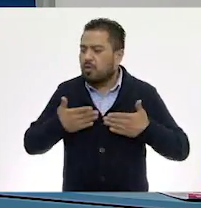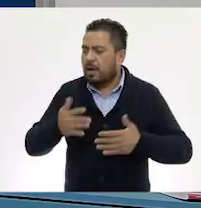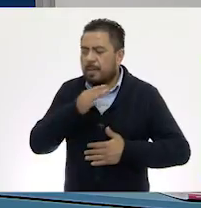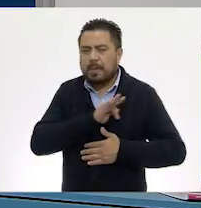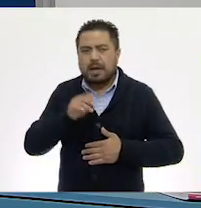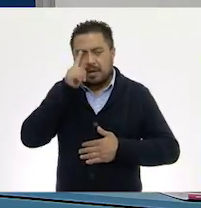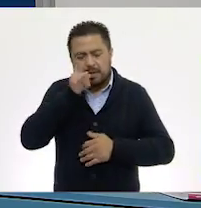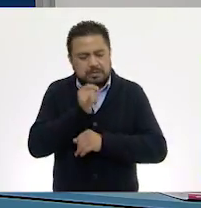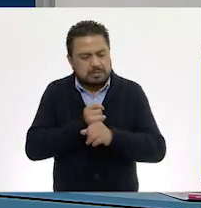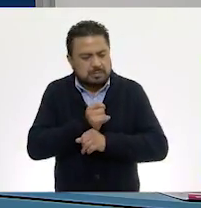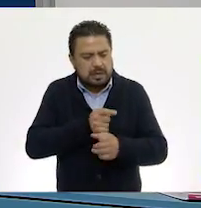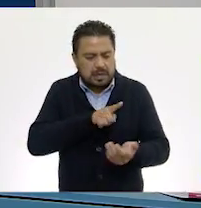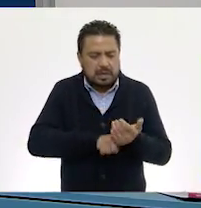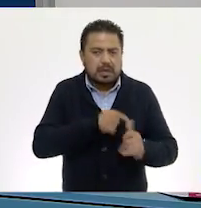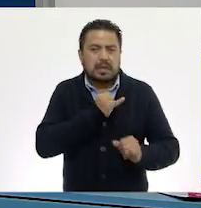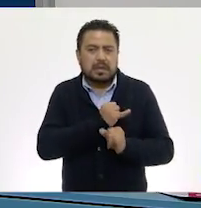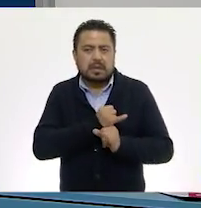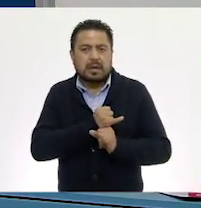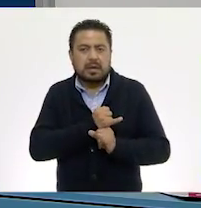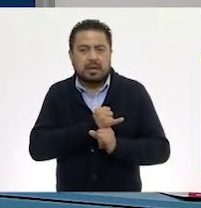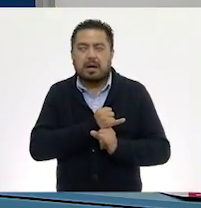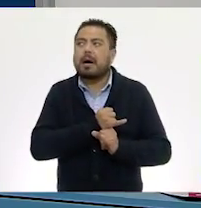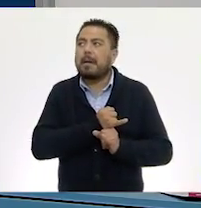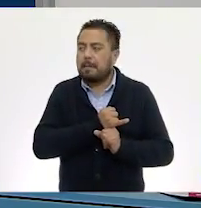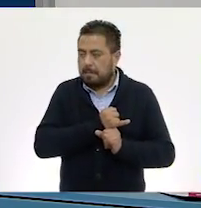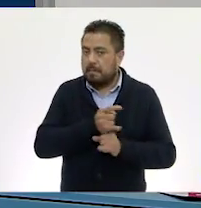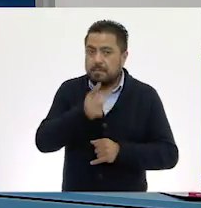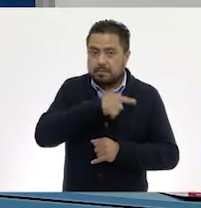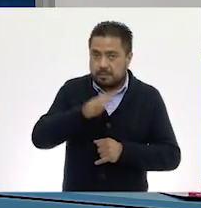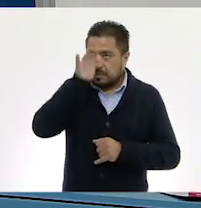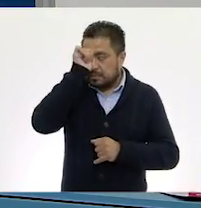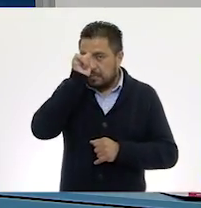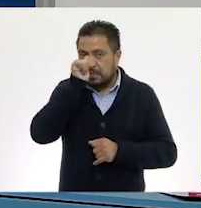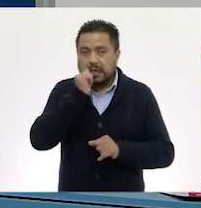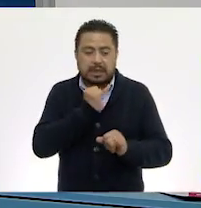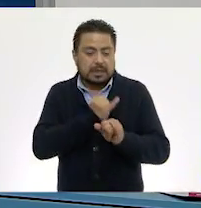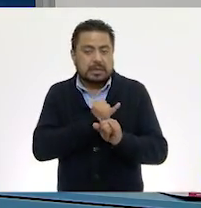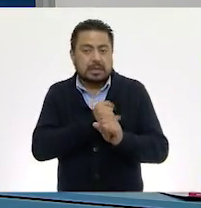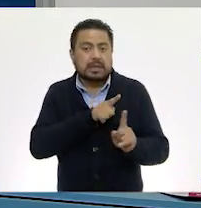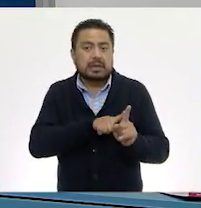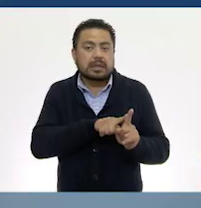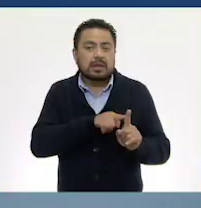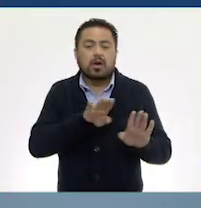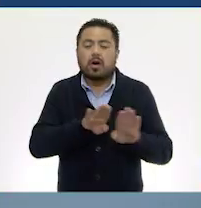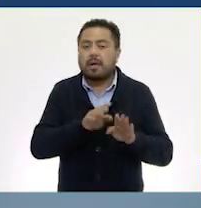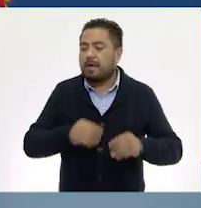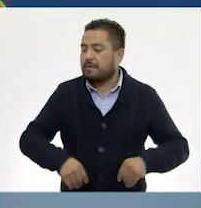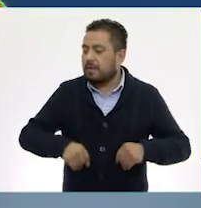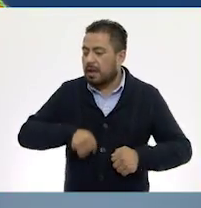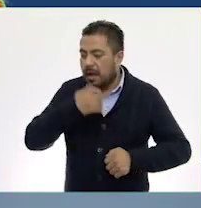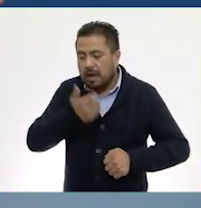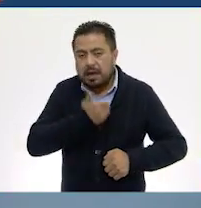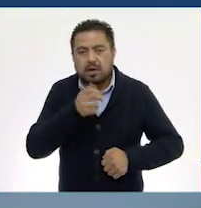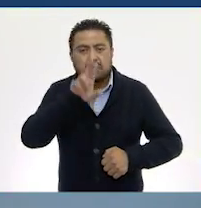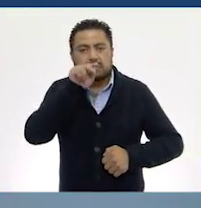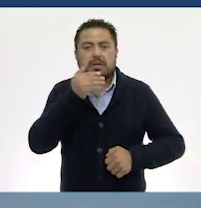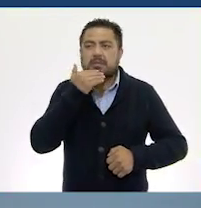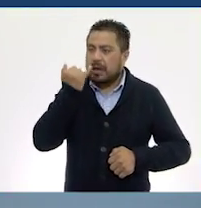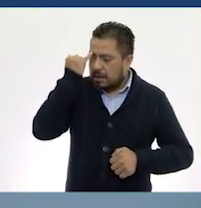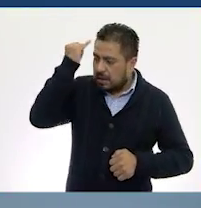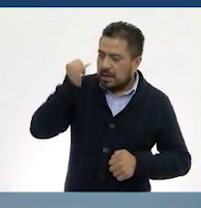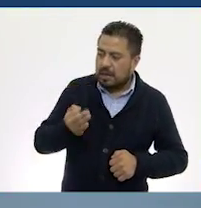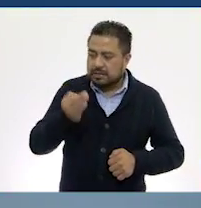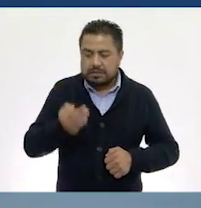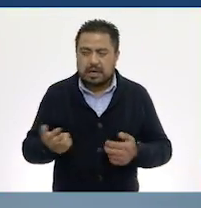para consultar Internet. Sí. Recuerden que la red es como en la vida cotidiana. No es buena idea